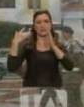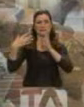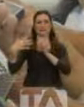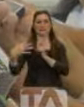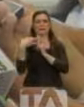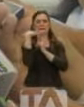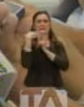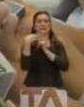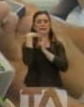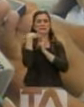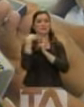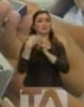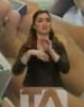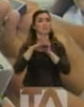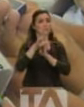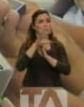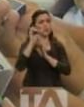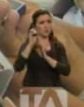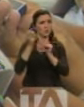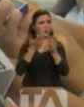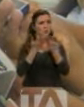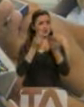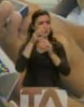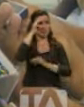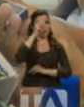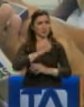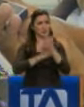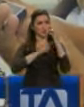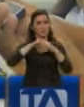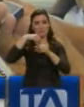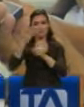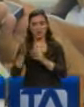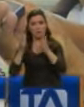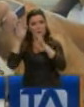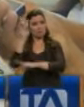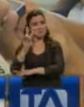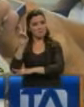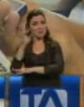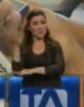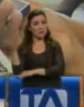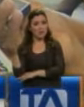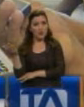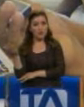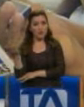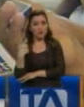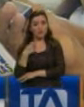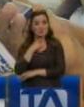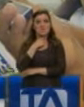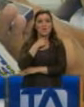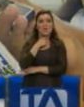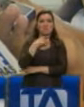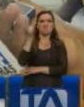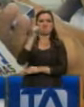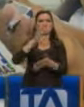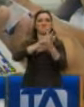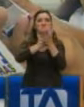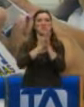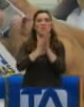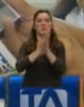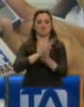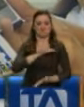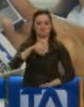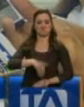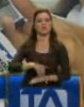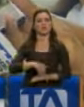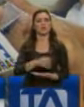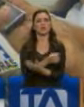Tuve más de 50 militares efectivos y 2 tanquetas afuera del Ministerio de Ambiente el día viernes, pero nada nos va a amedrentar en términos de poder defender el interés